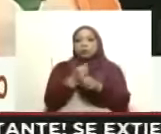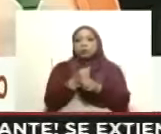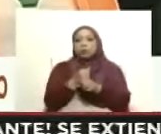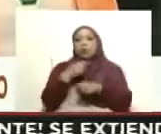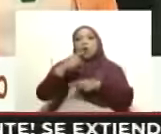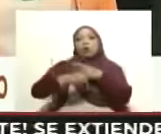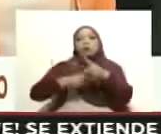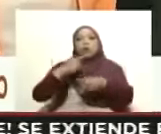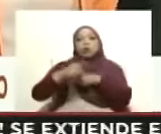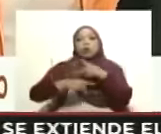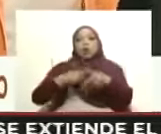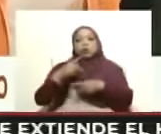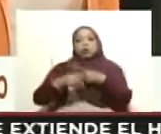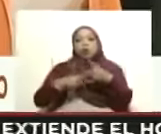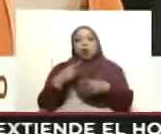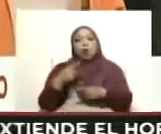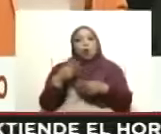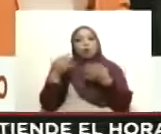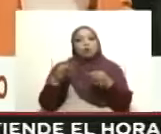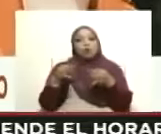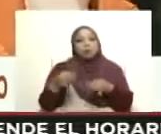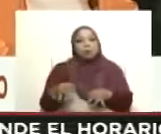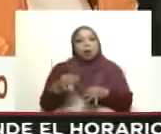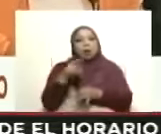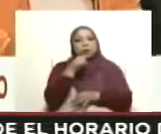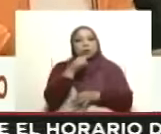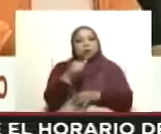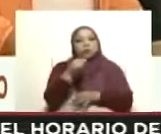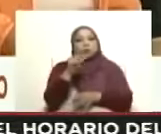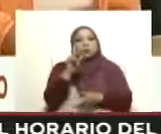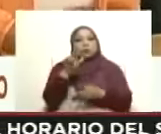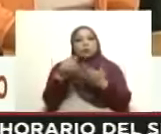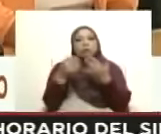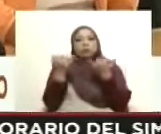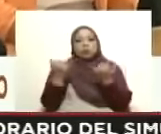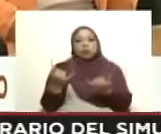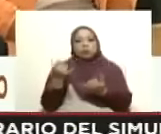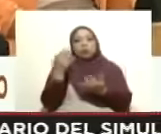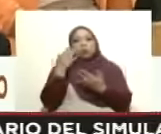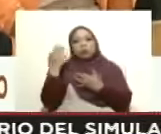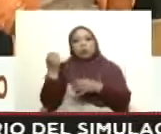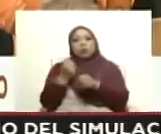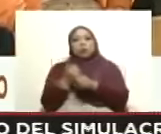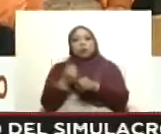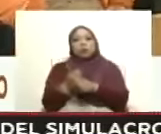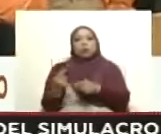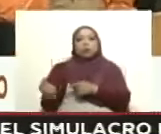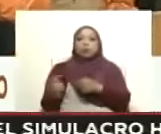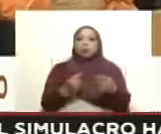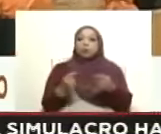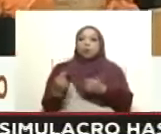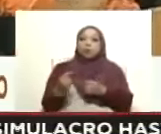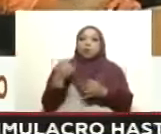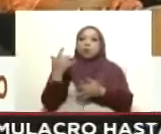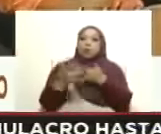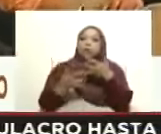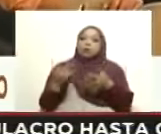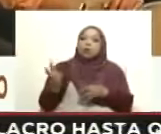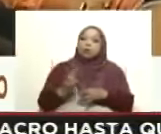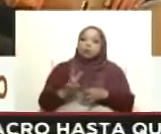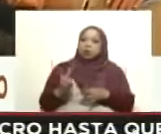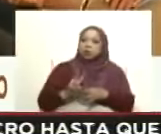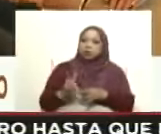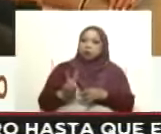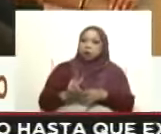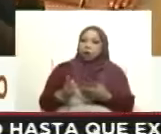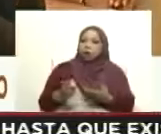proceso tan rápido porque es automatizado y la gente podía responder rápidamente con la robustez del sistema electoral automatizado de Venezuela la